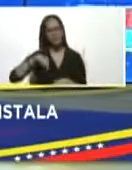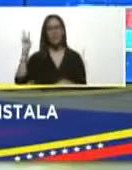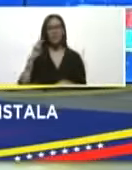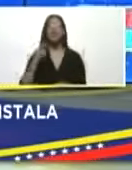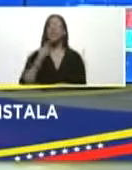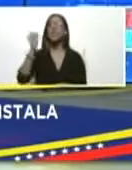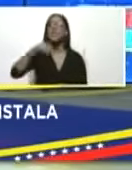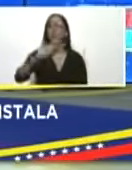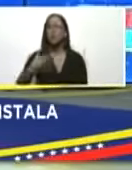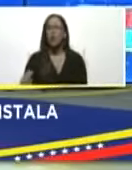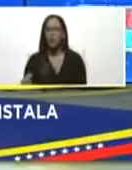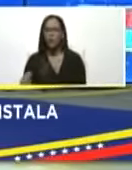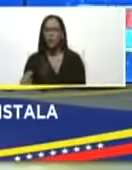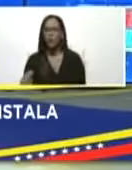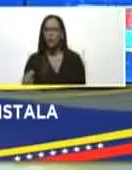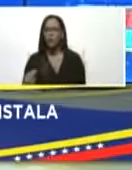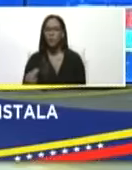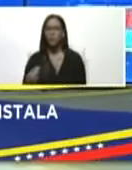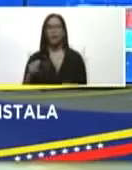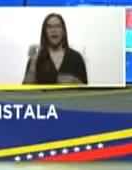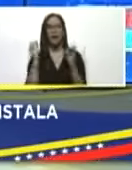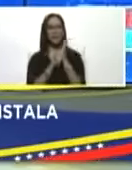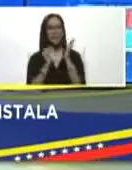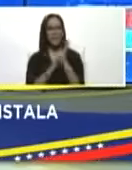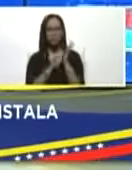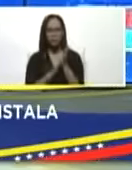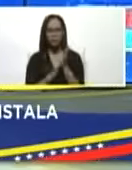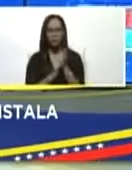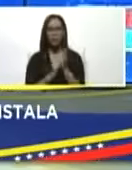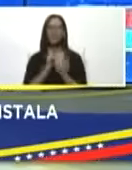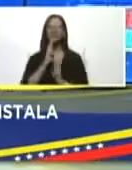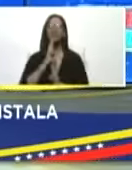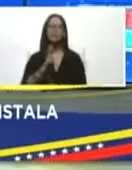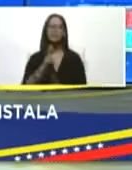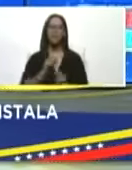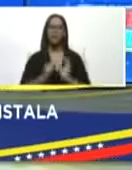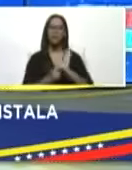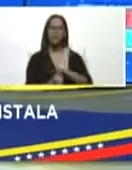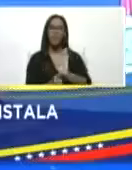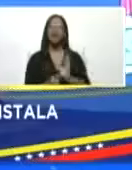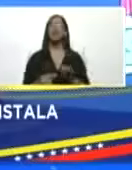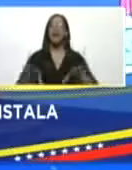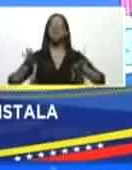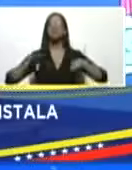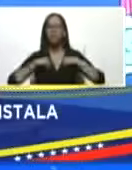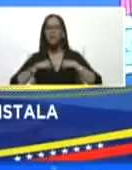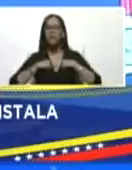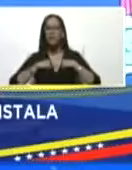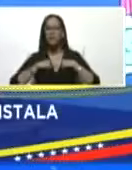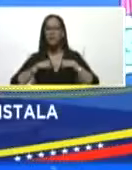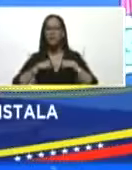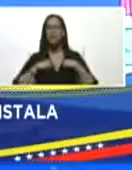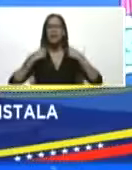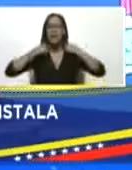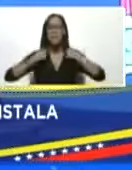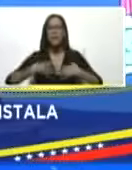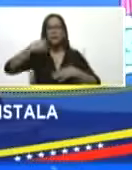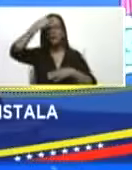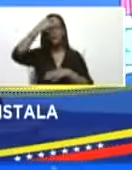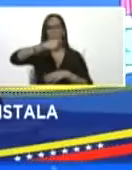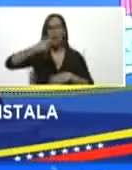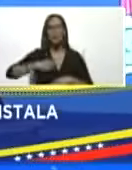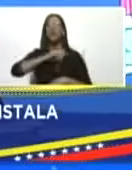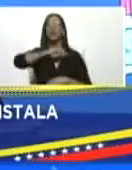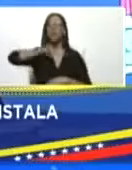dije o no lo dije? Al minuto en que dieron los resultados, reconozco la derrota del pueblo,